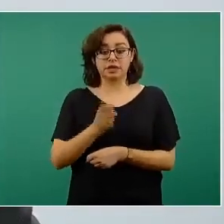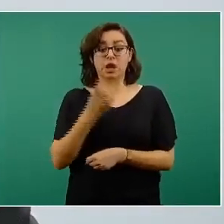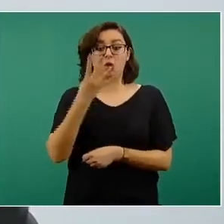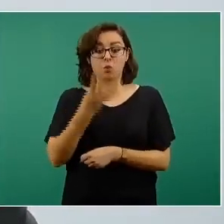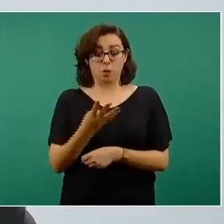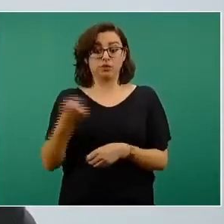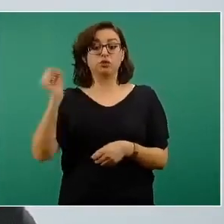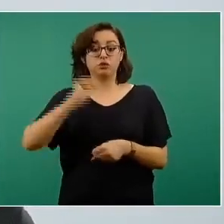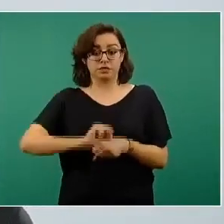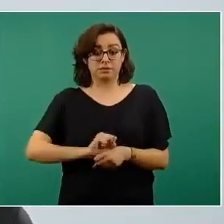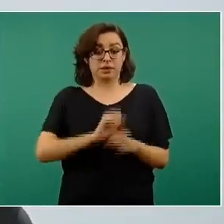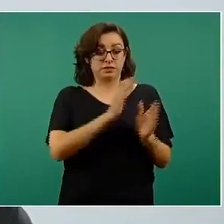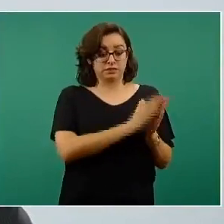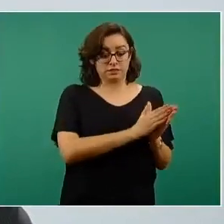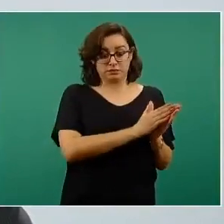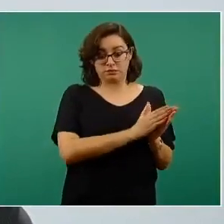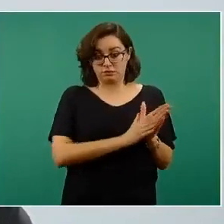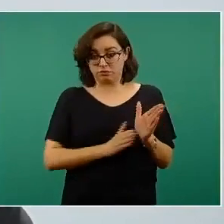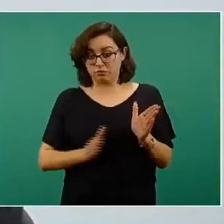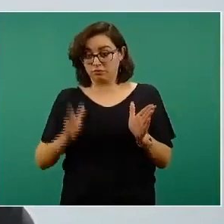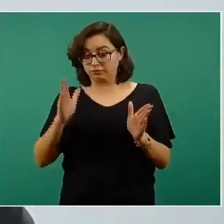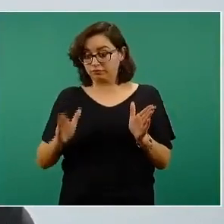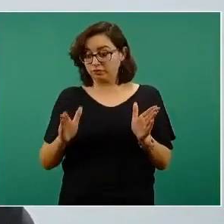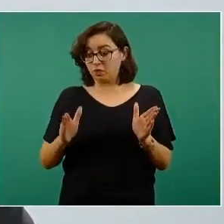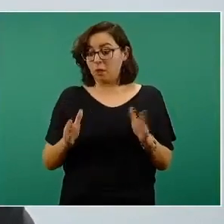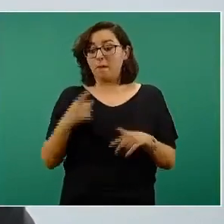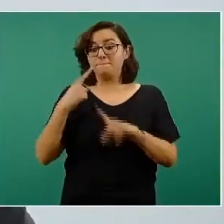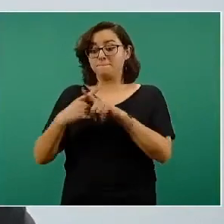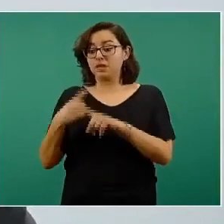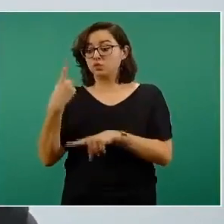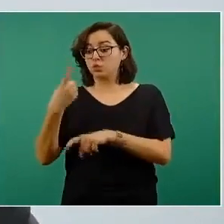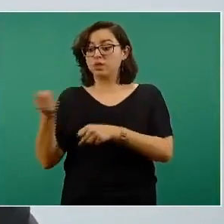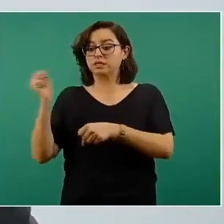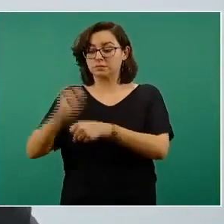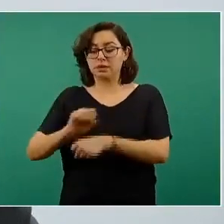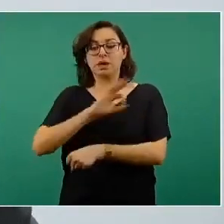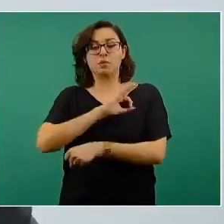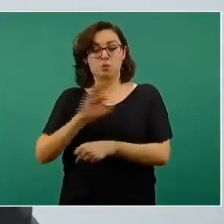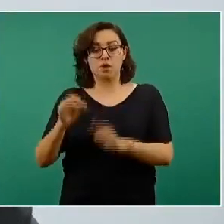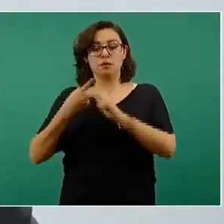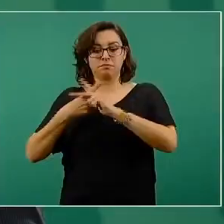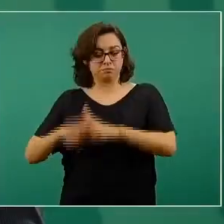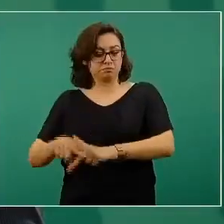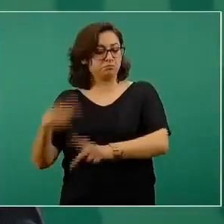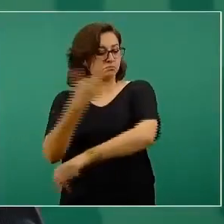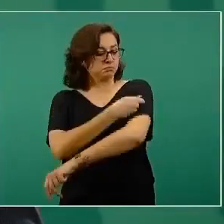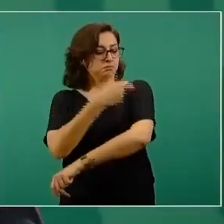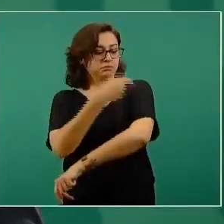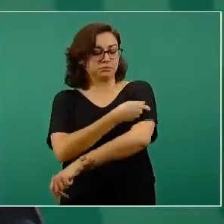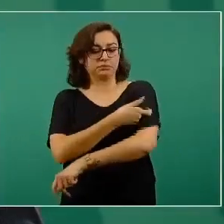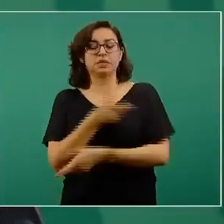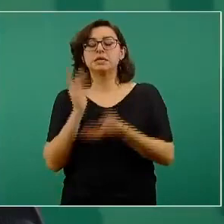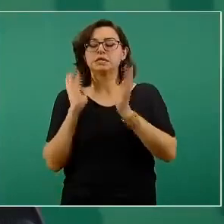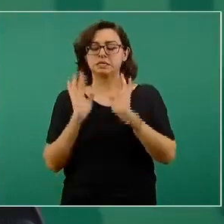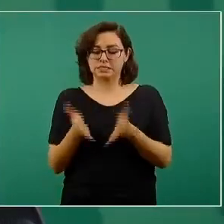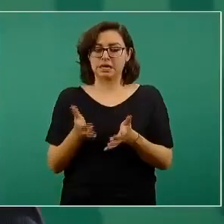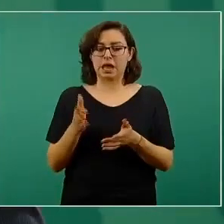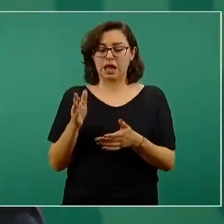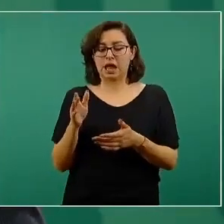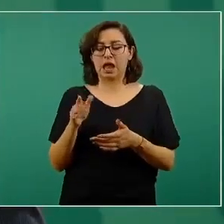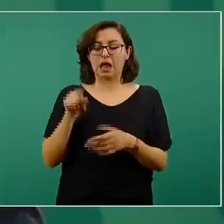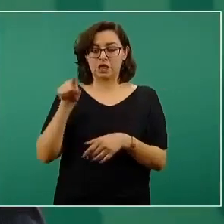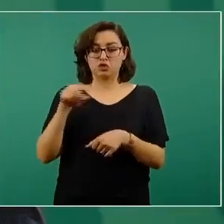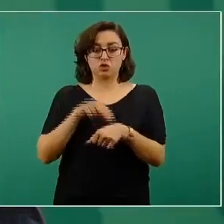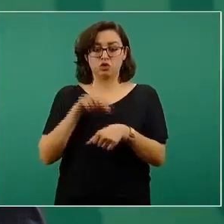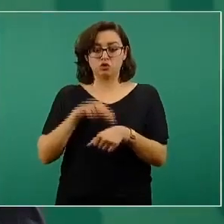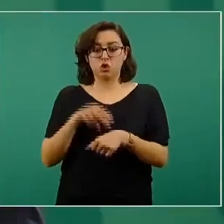cuenta entonces con una semana operativa para poder aplicarla. Y nos confirman desde el doctor López Ridaura,